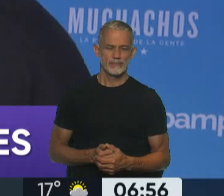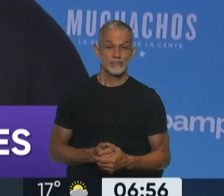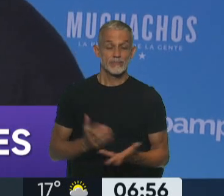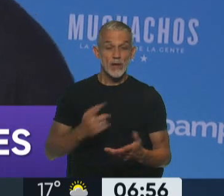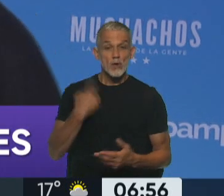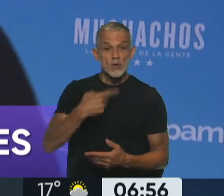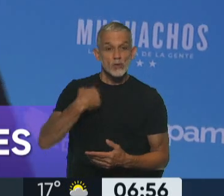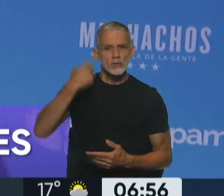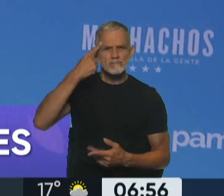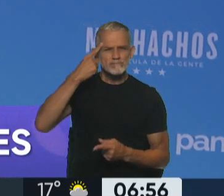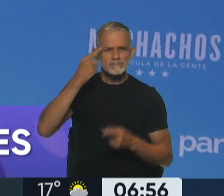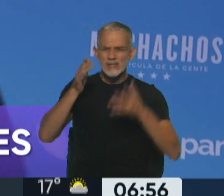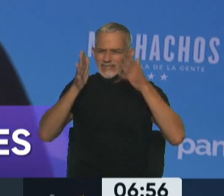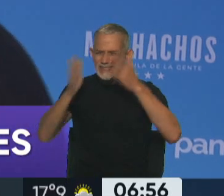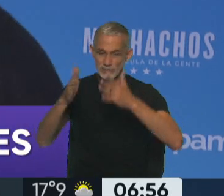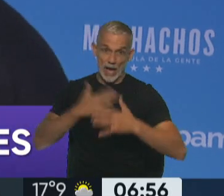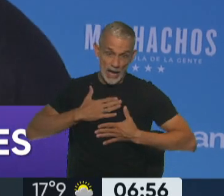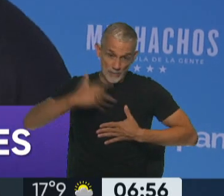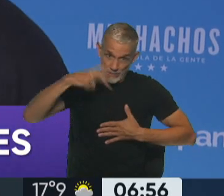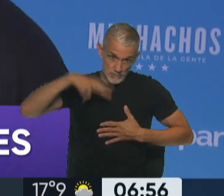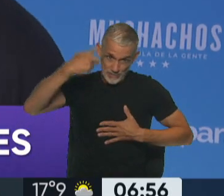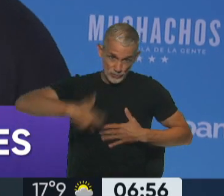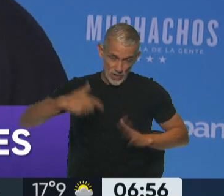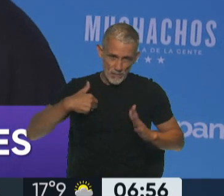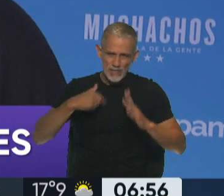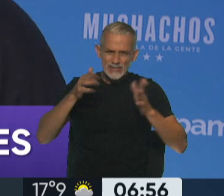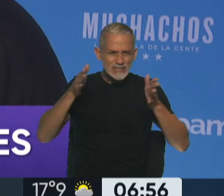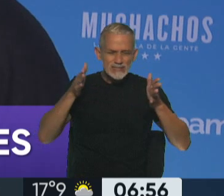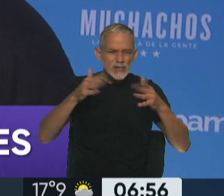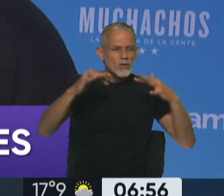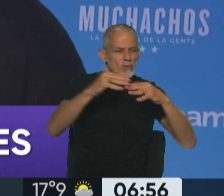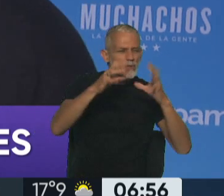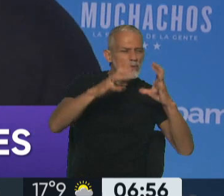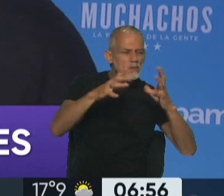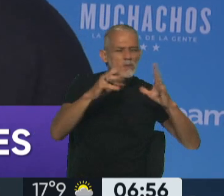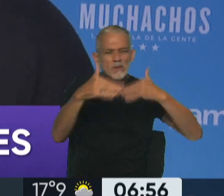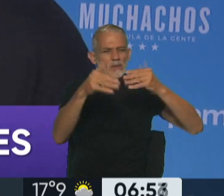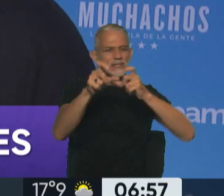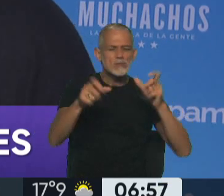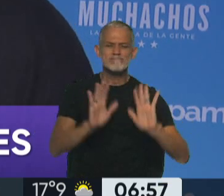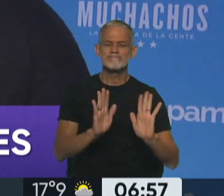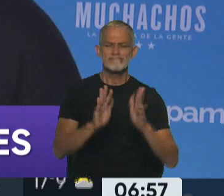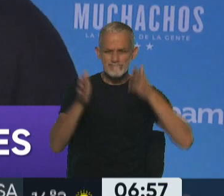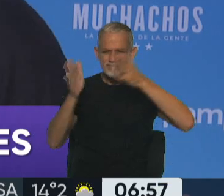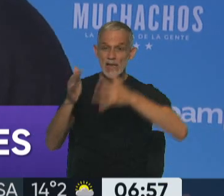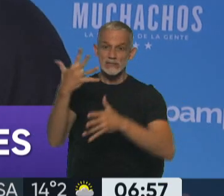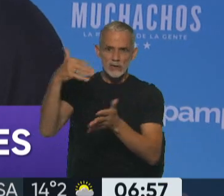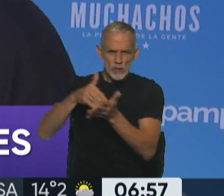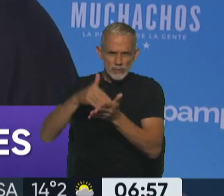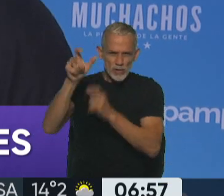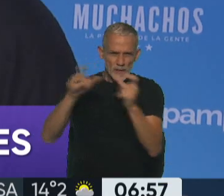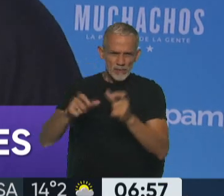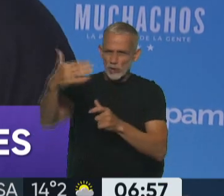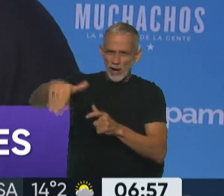Nosotros decidimos enfocarnos en lo que a mí en lo personal me parece algo absolutamente fuera de lo común. 5 millones de personas en la